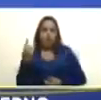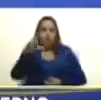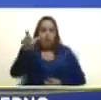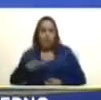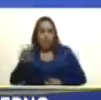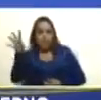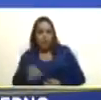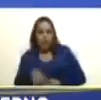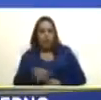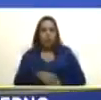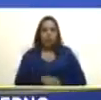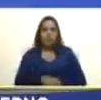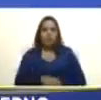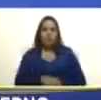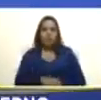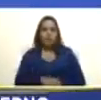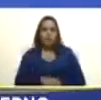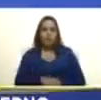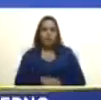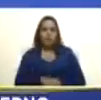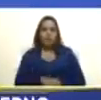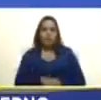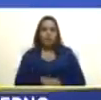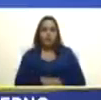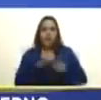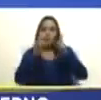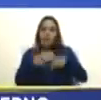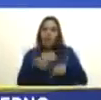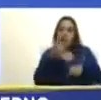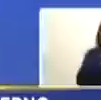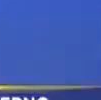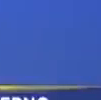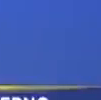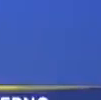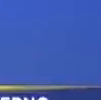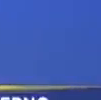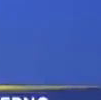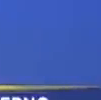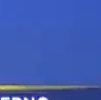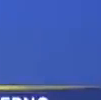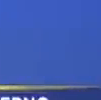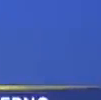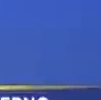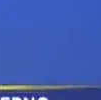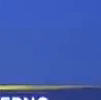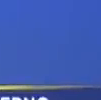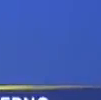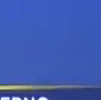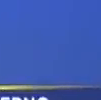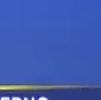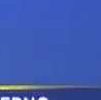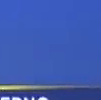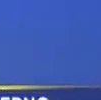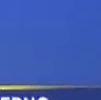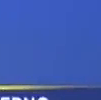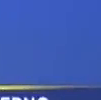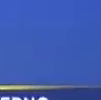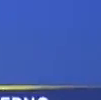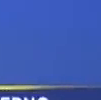Esequiba y tendrá su sede política administrativa en